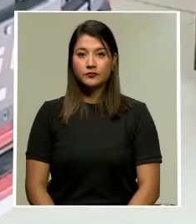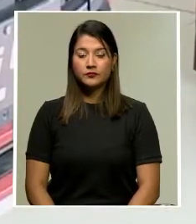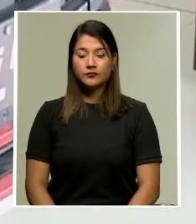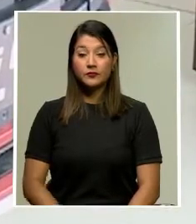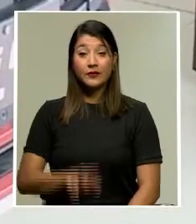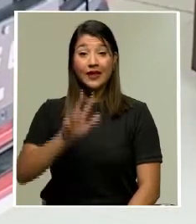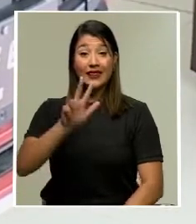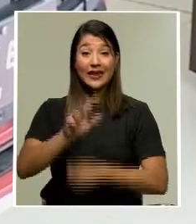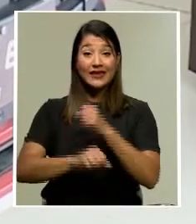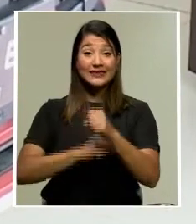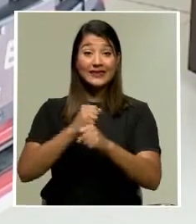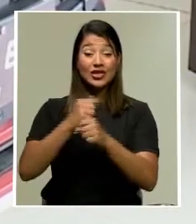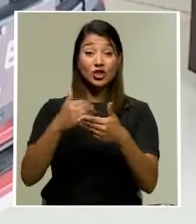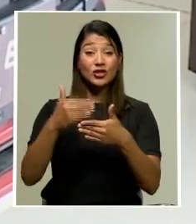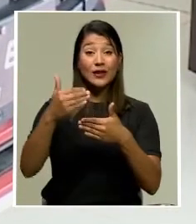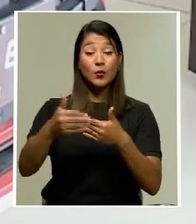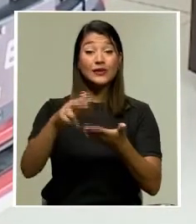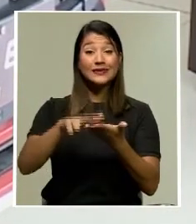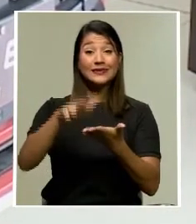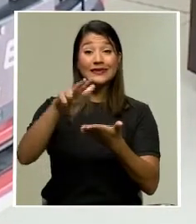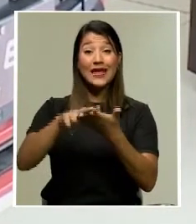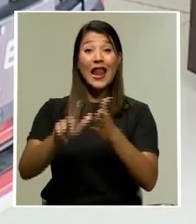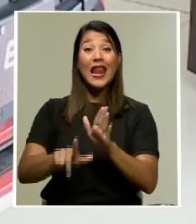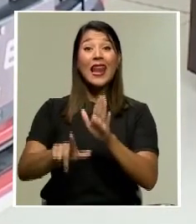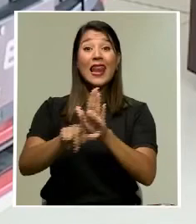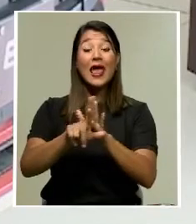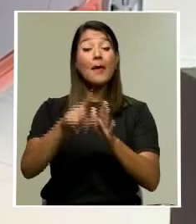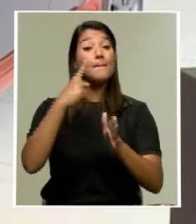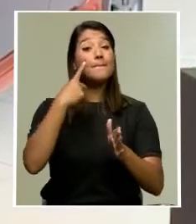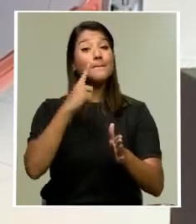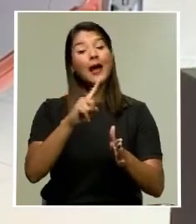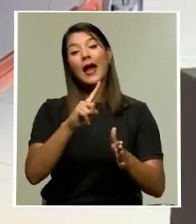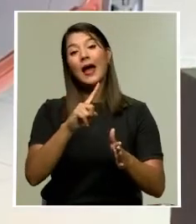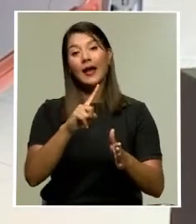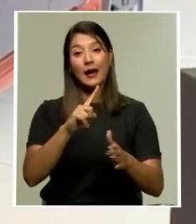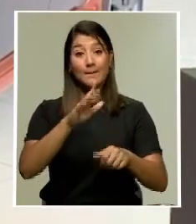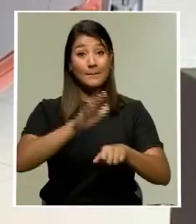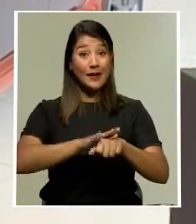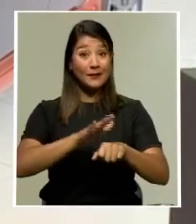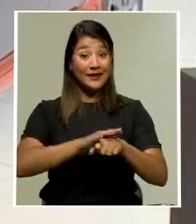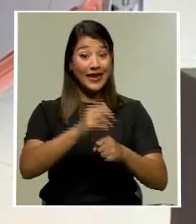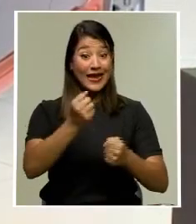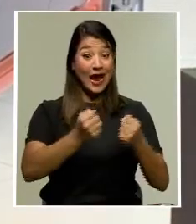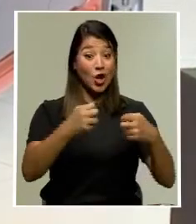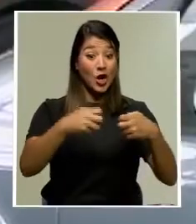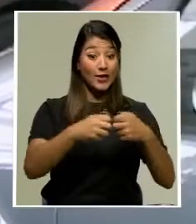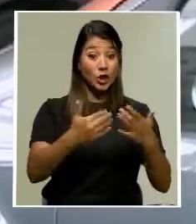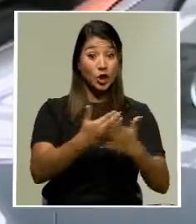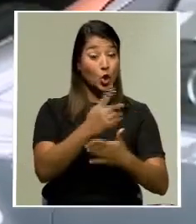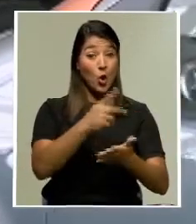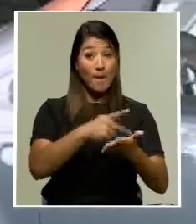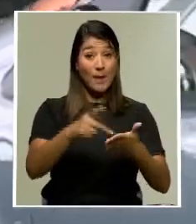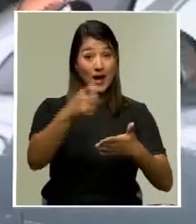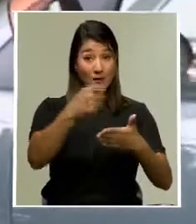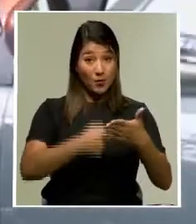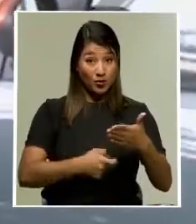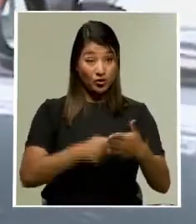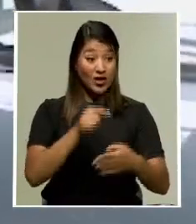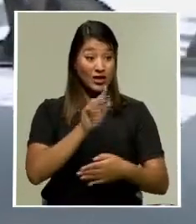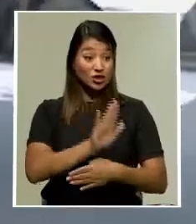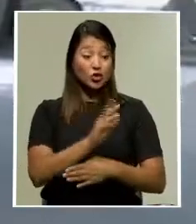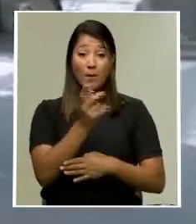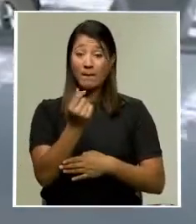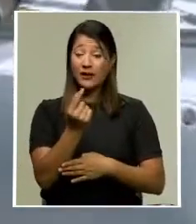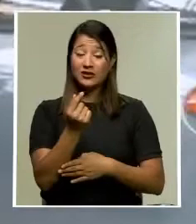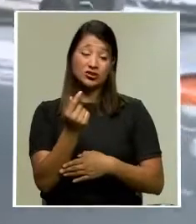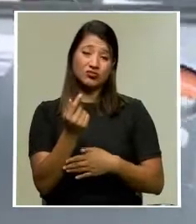3 años después de la aprobada ley de incentivos a los vehículos eléctricos, el precio de este tipo de autos sigue alejado de las posibilidades económicas de la mayor